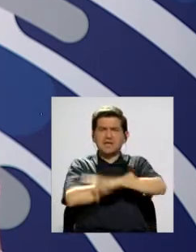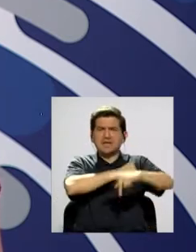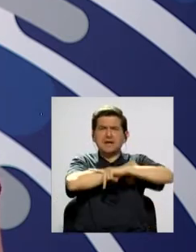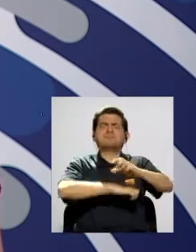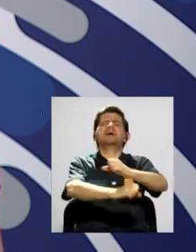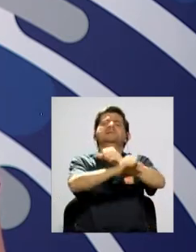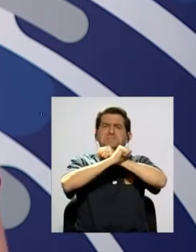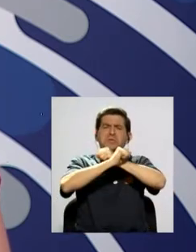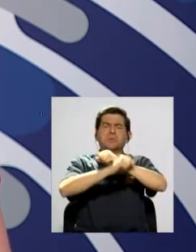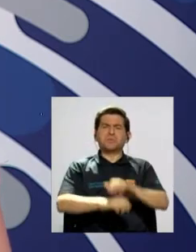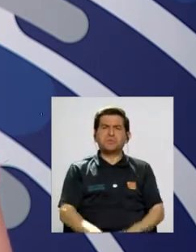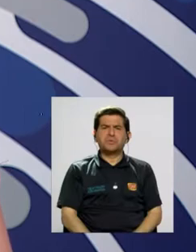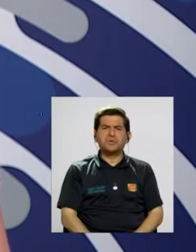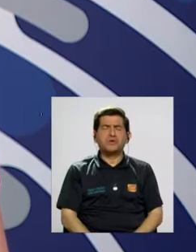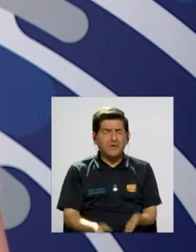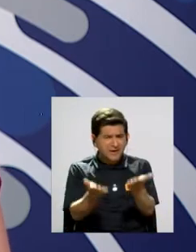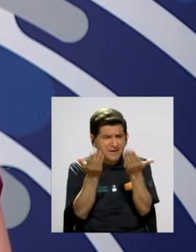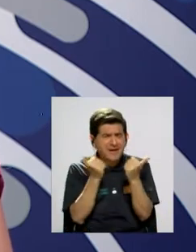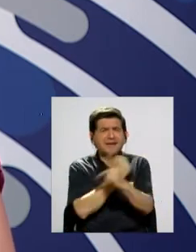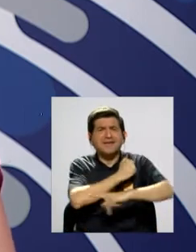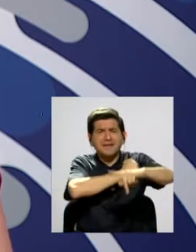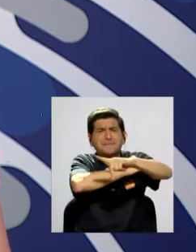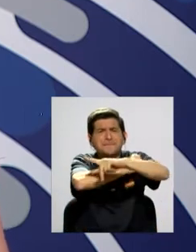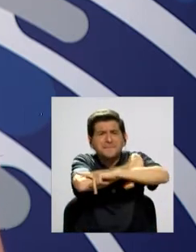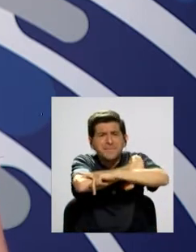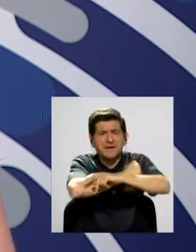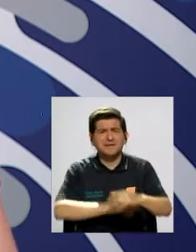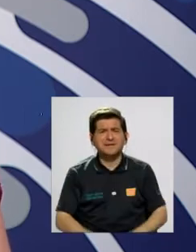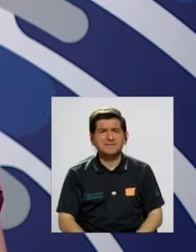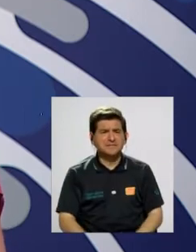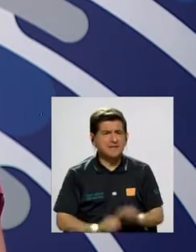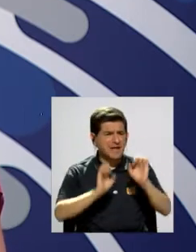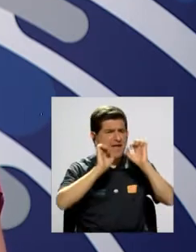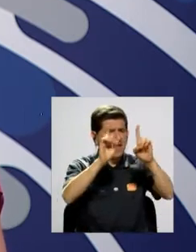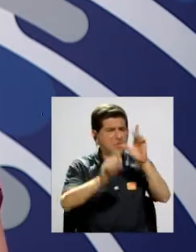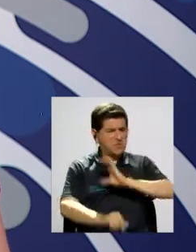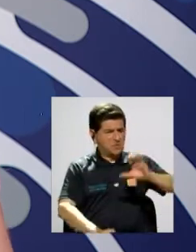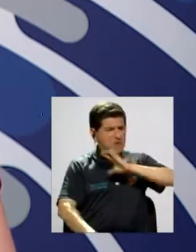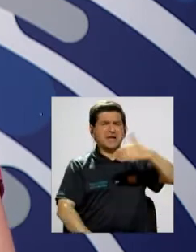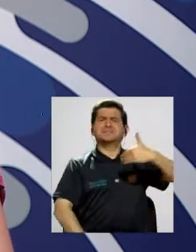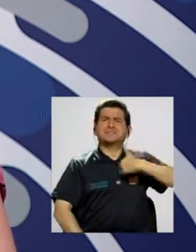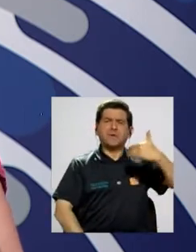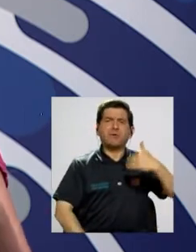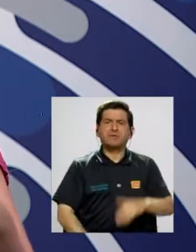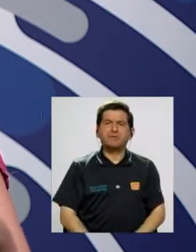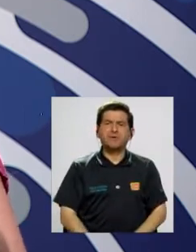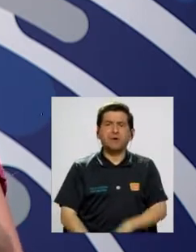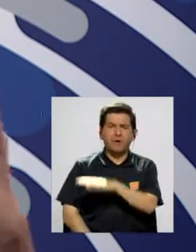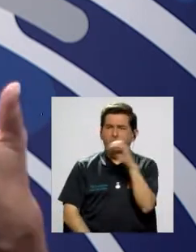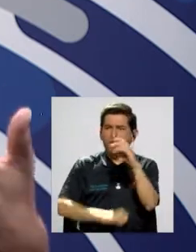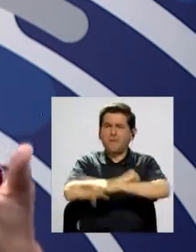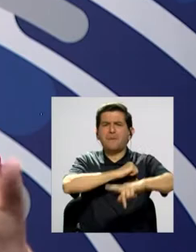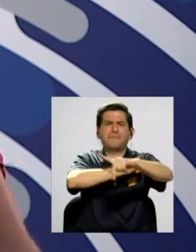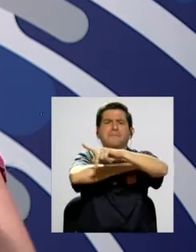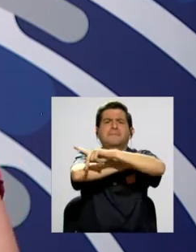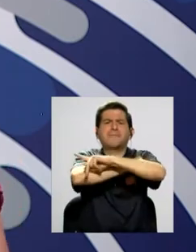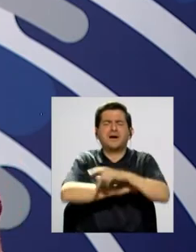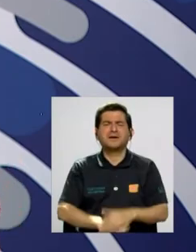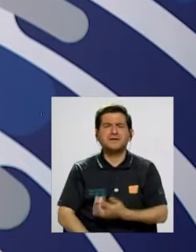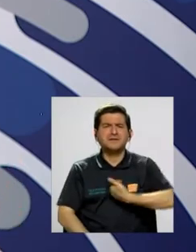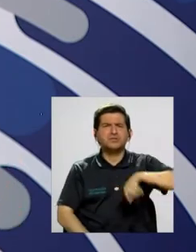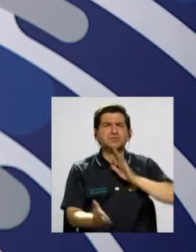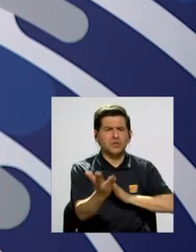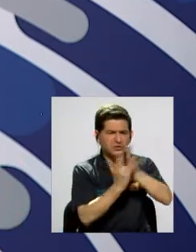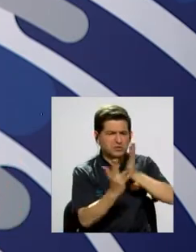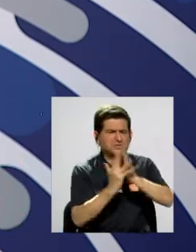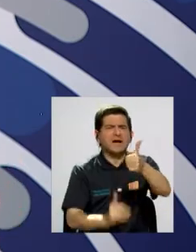seguro, coincidiremos en querer un país donde tengamos una educación de calidad, coincidiremos donde tenemos un país donde podamos tener